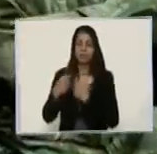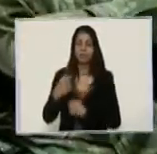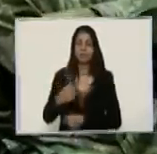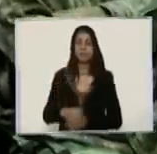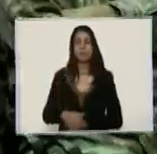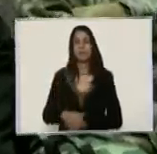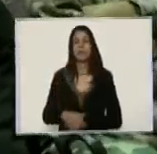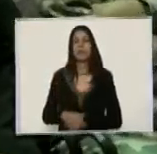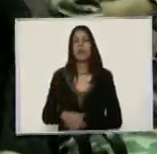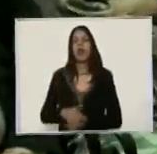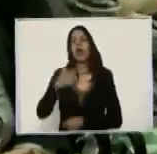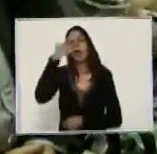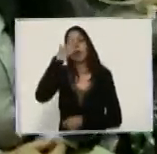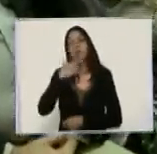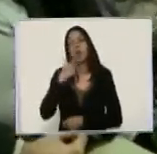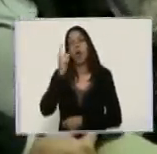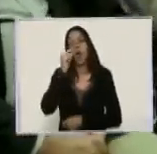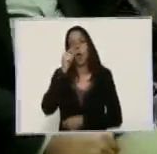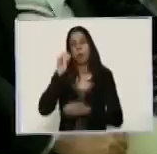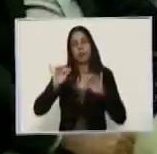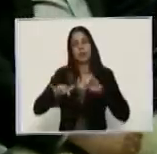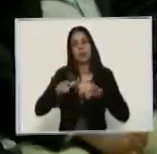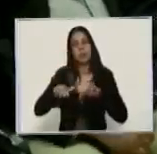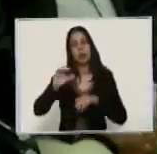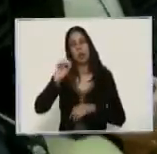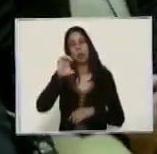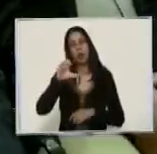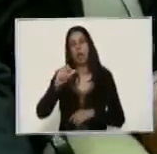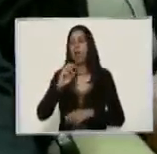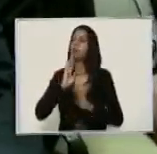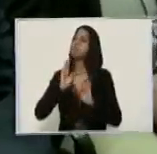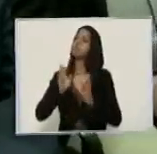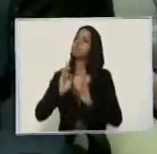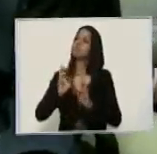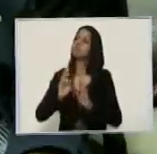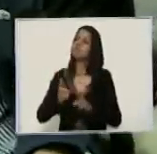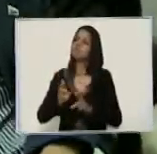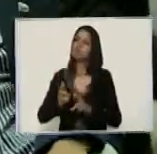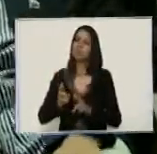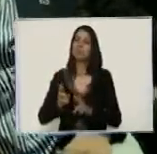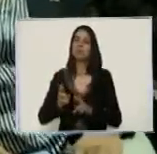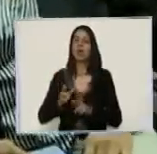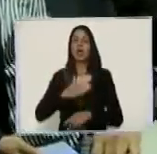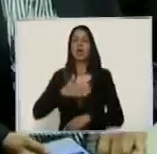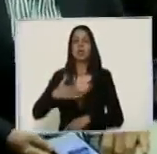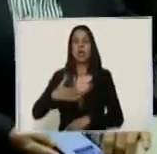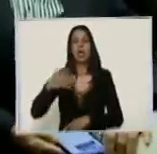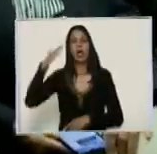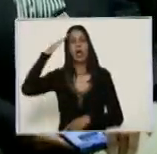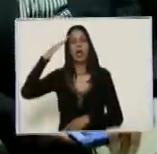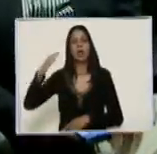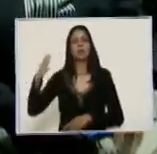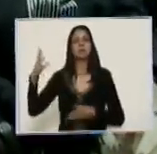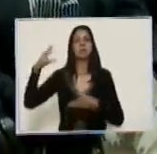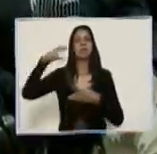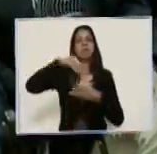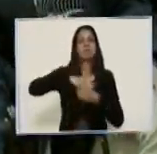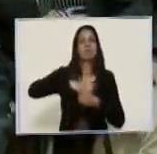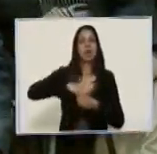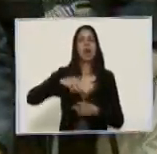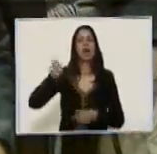donde él siguió diciendo que no descarta la opción de una acción a